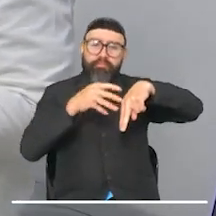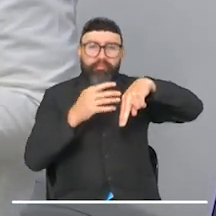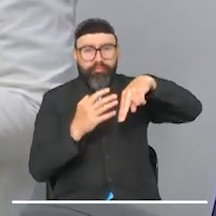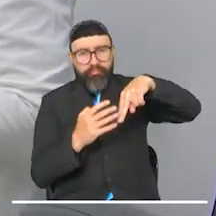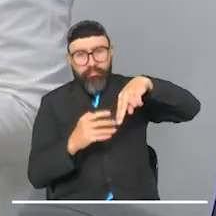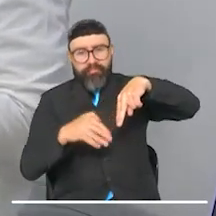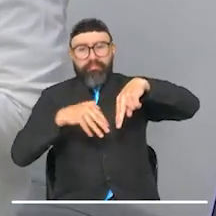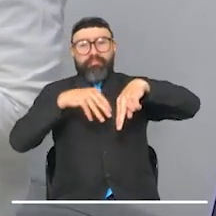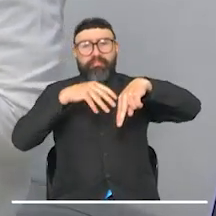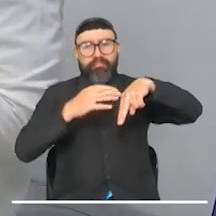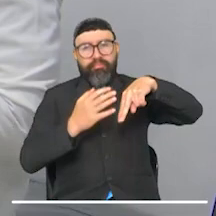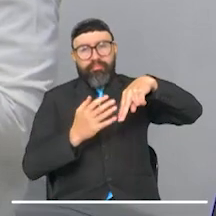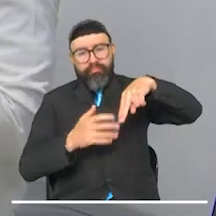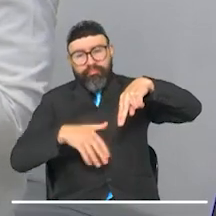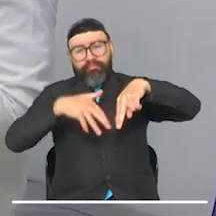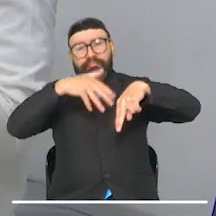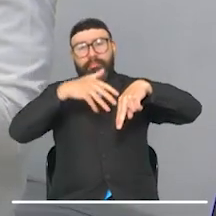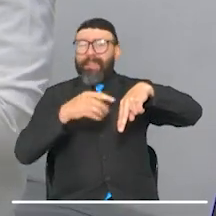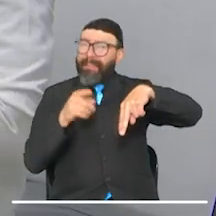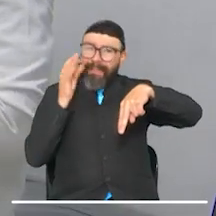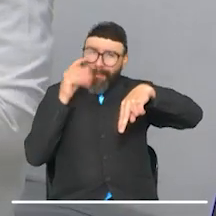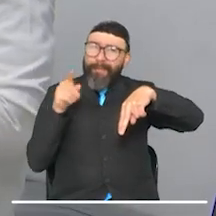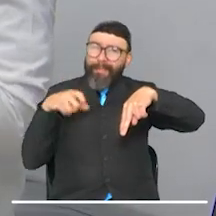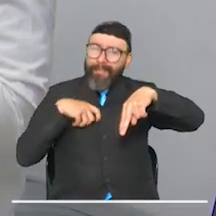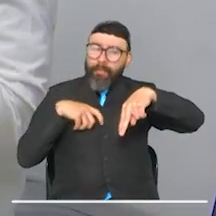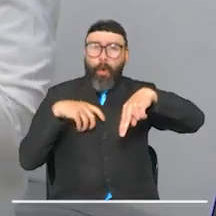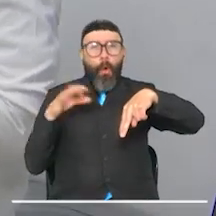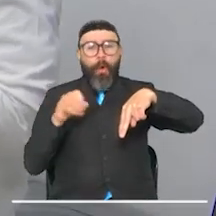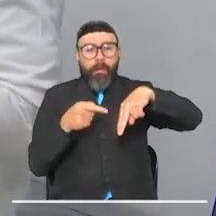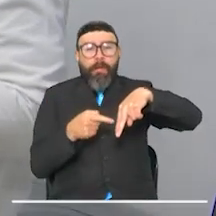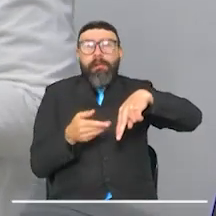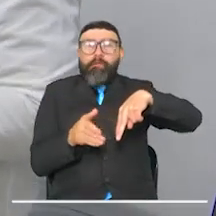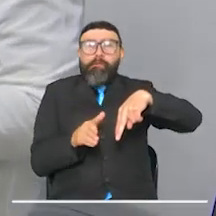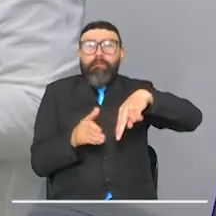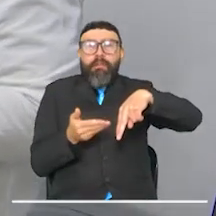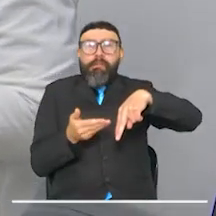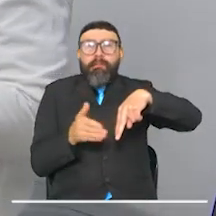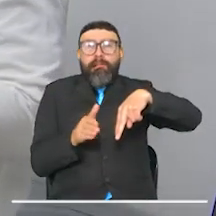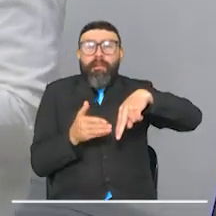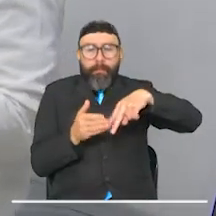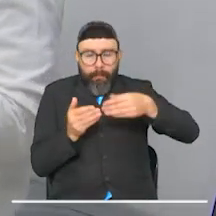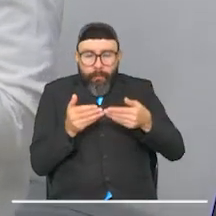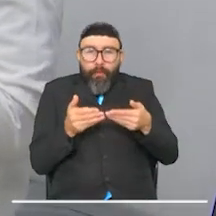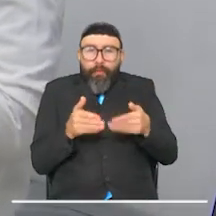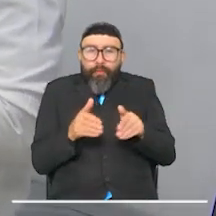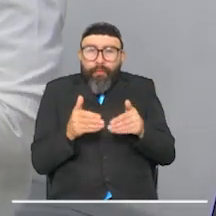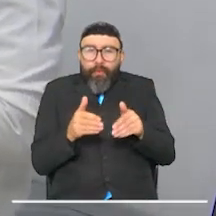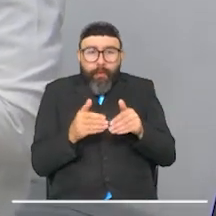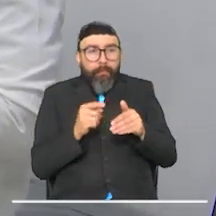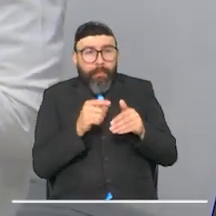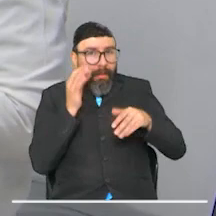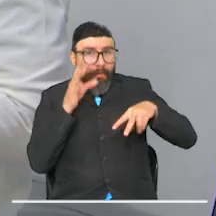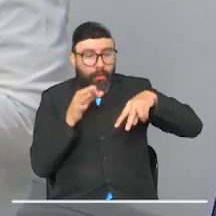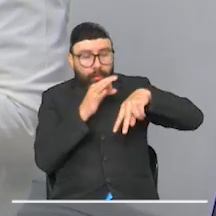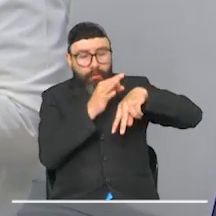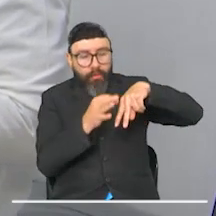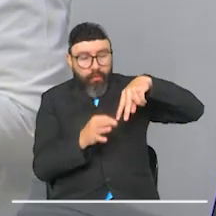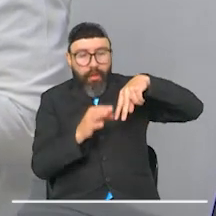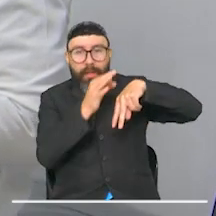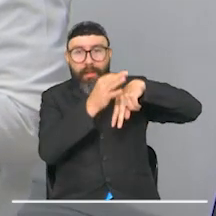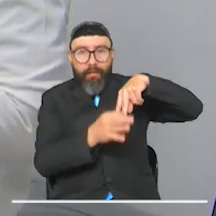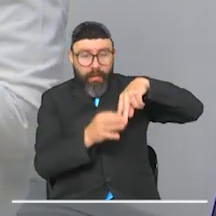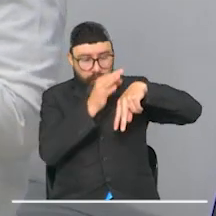si existe una malformación si existe una fístula una fístula es una comunicación entre una arteria y una vena